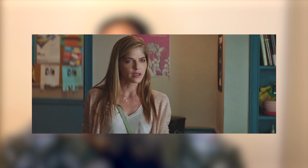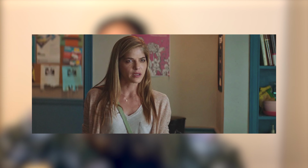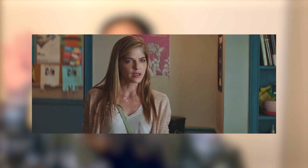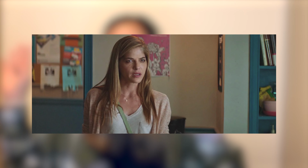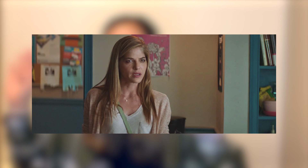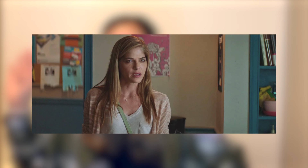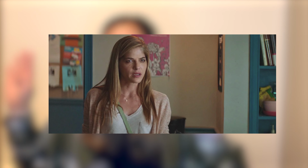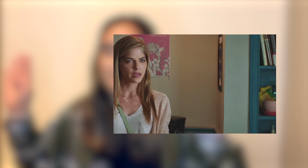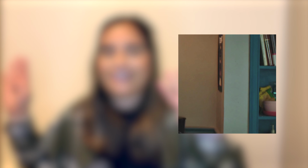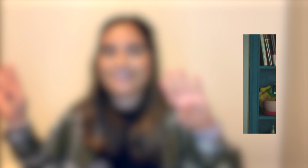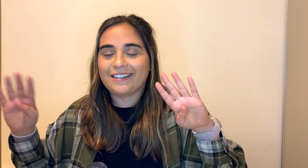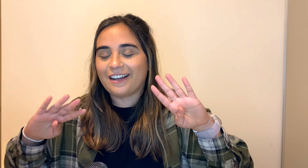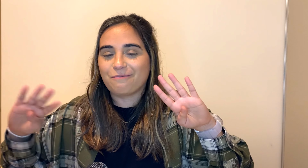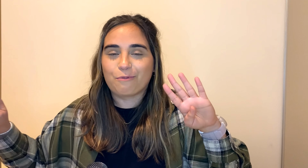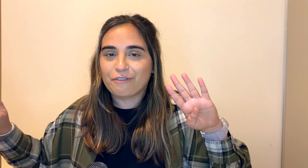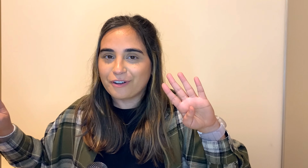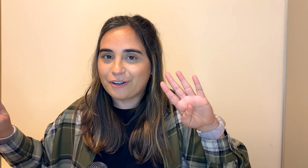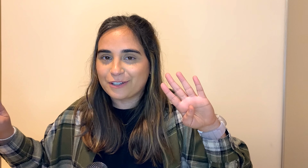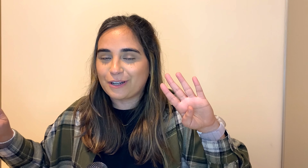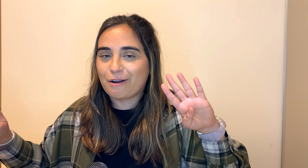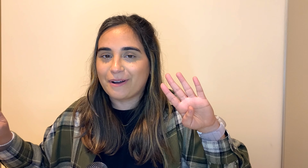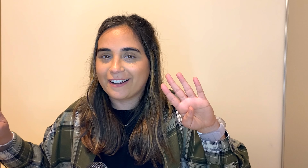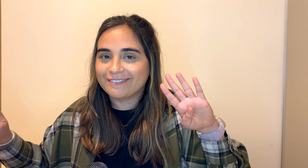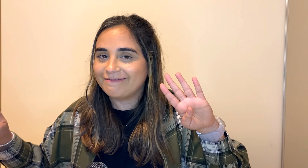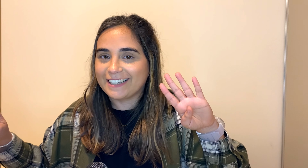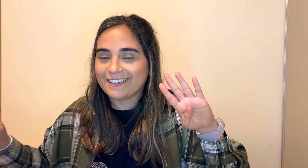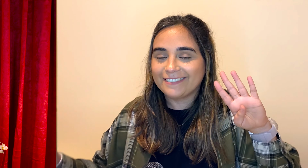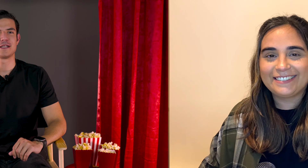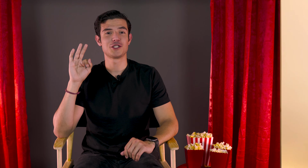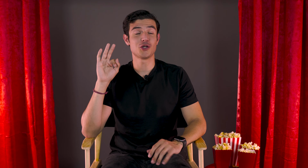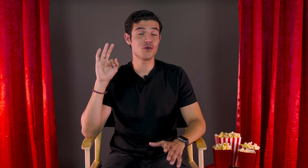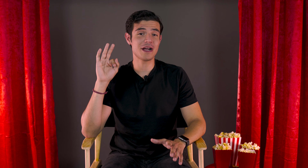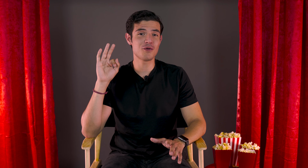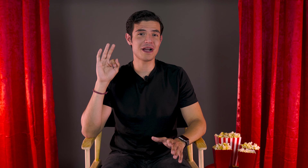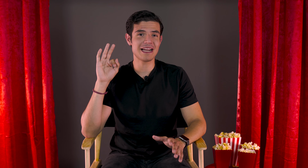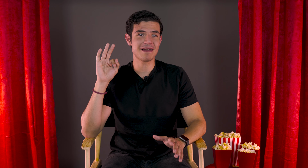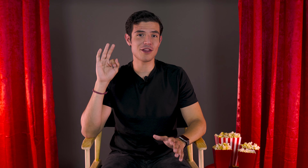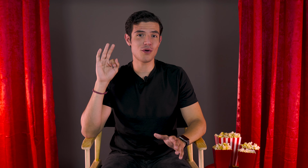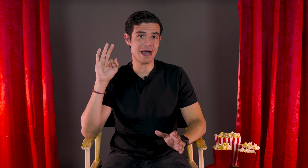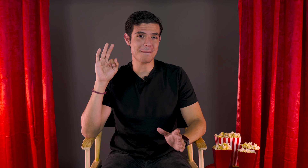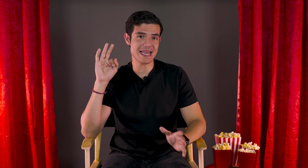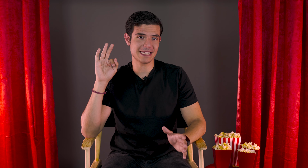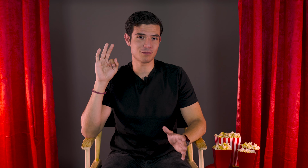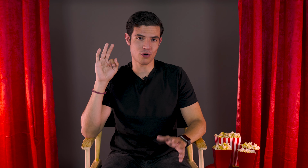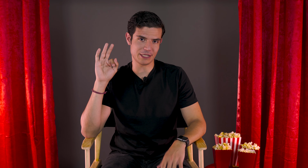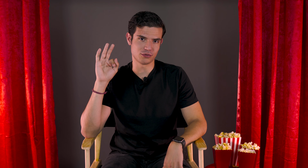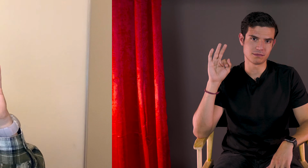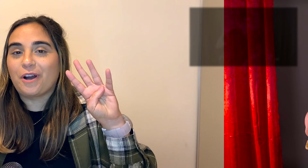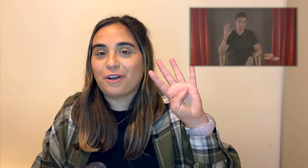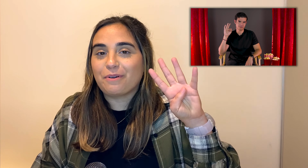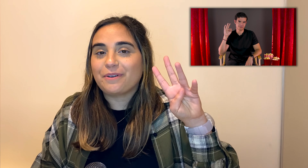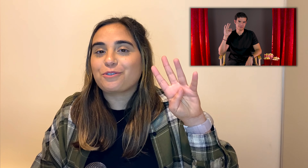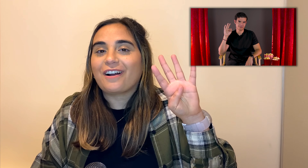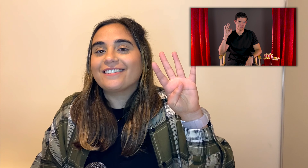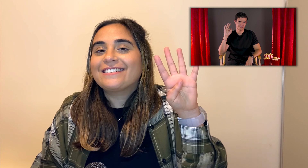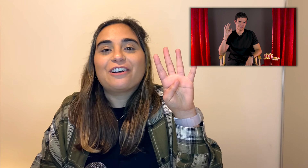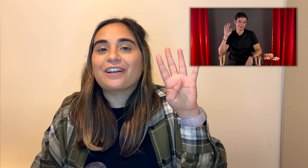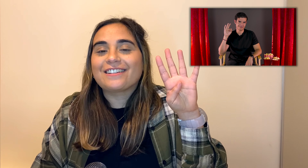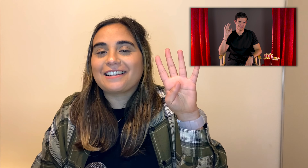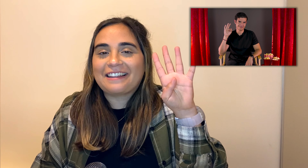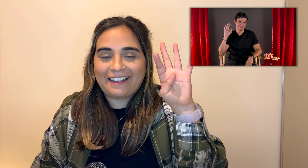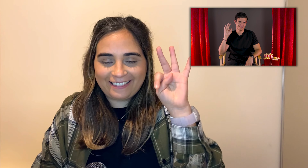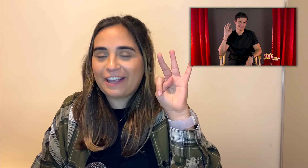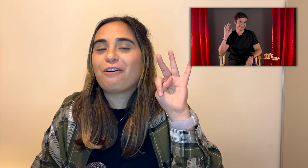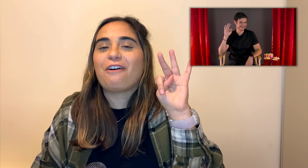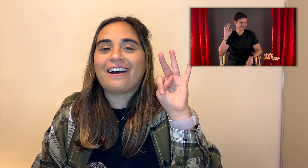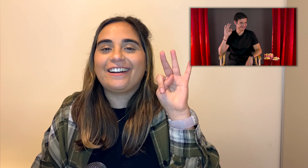enoja, y bueno, es una tremenda escena, muy feo lo que hizo la mamá de Tessa. Yo Nunca Nunca le he hablado a mi ex borracho. Bueno, Pepe, yo acá tengo